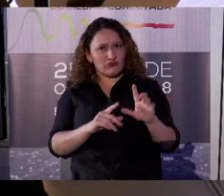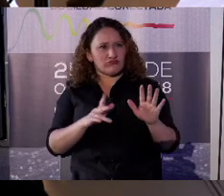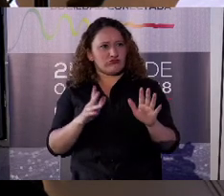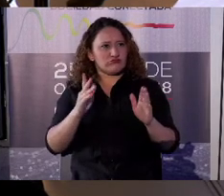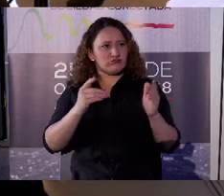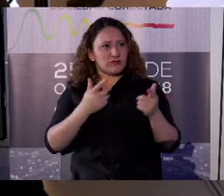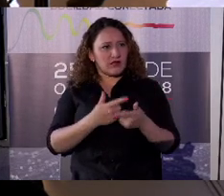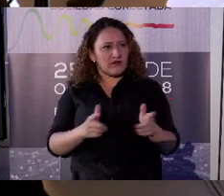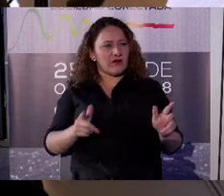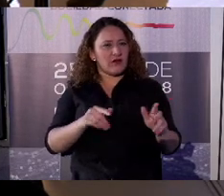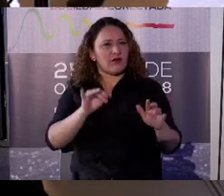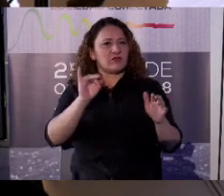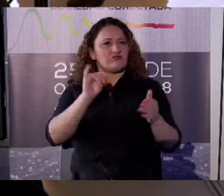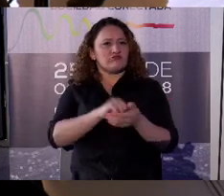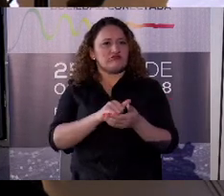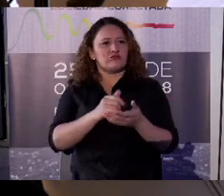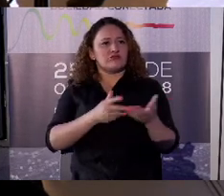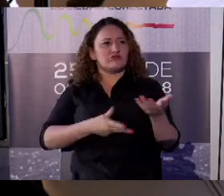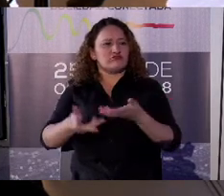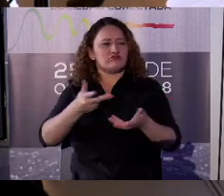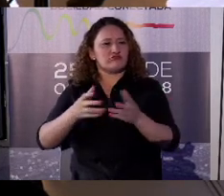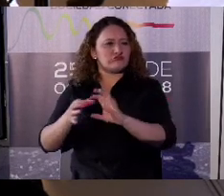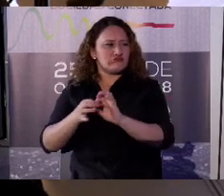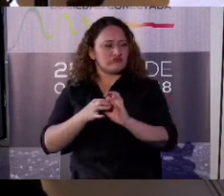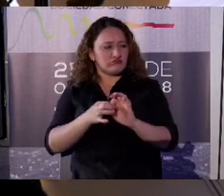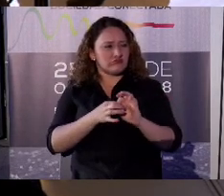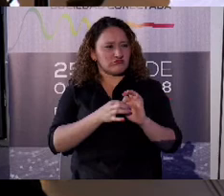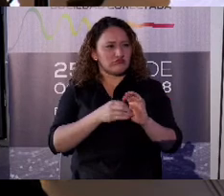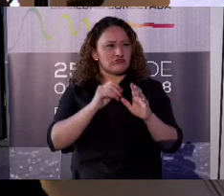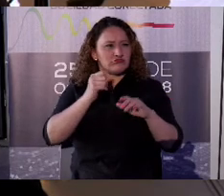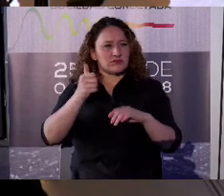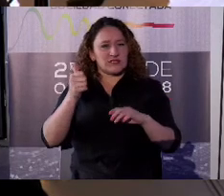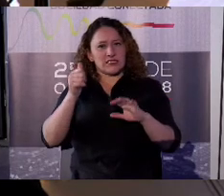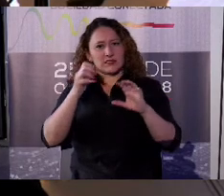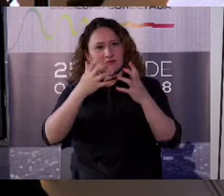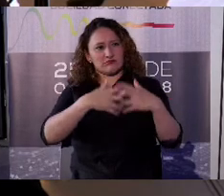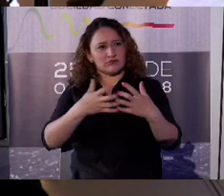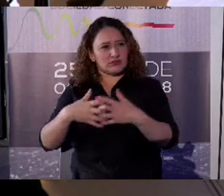fomentando lo que es la cooperación entre diferentes industrias, como vimos son 10 industrias,